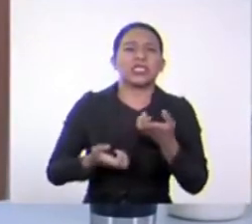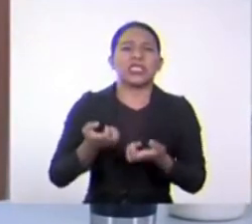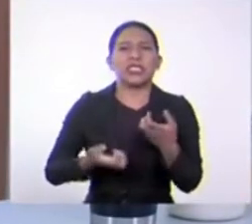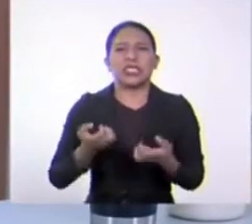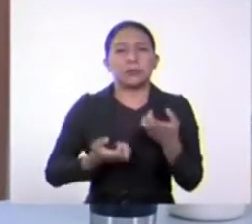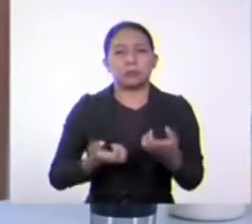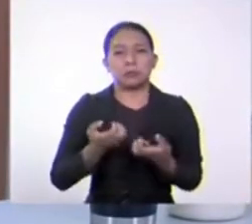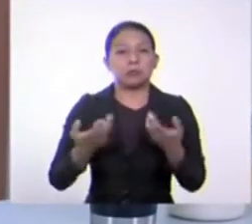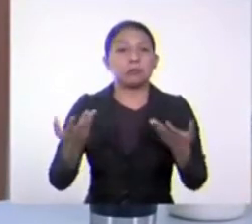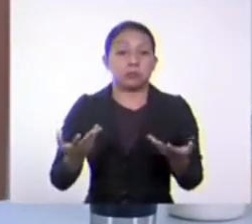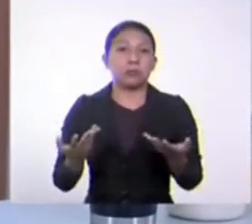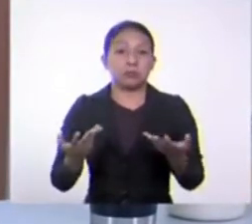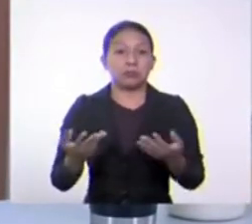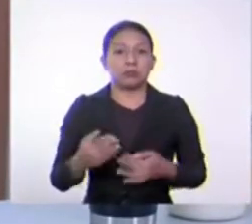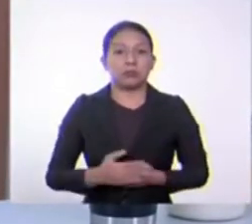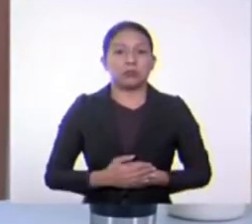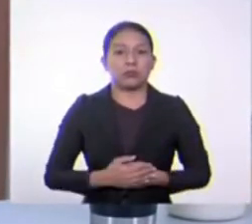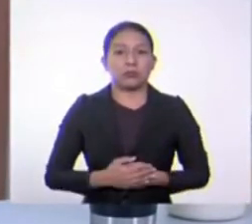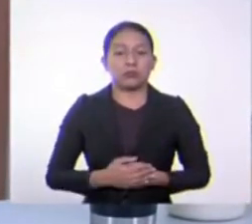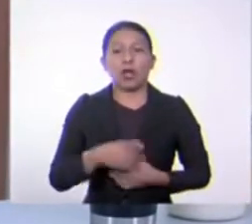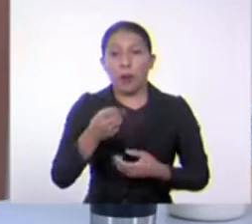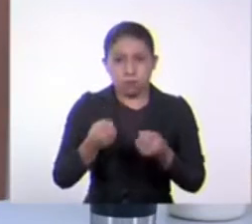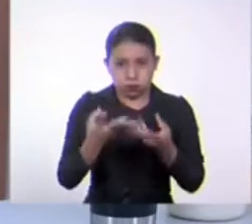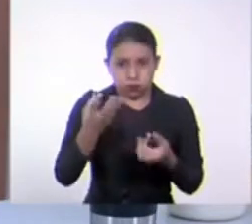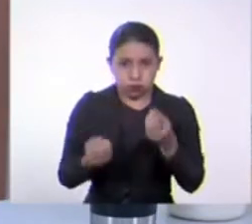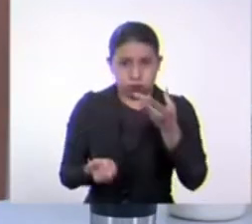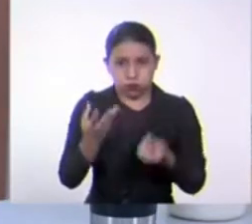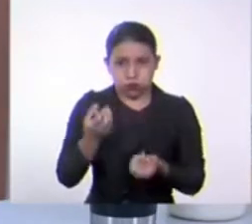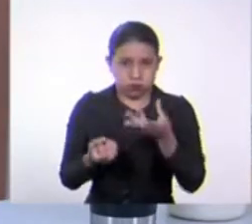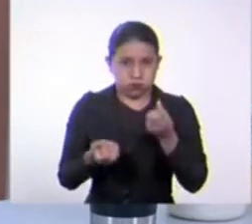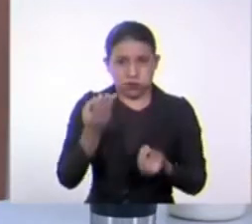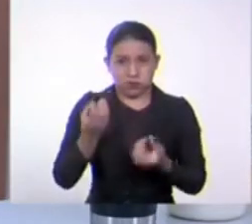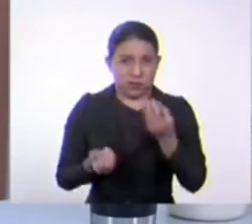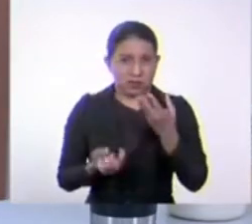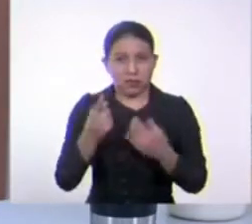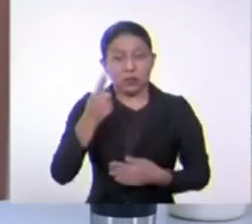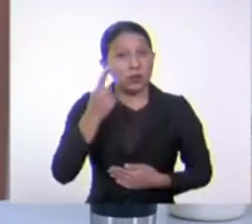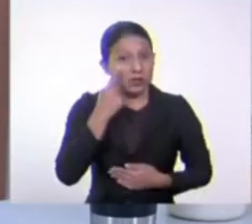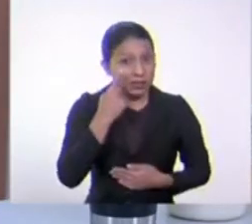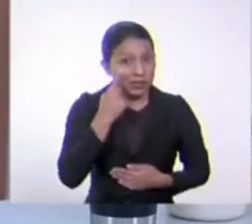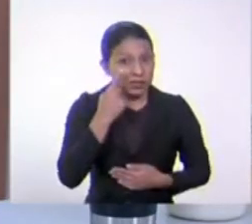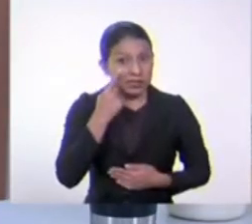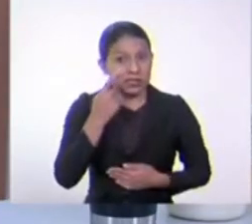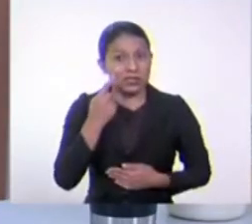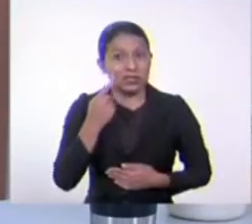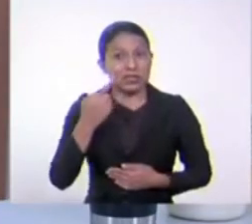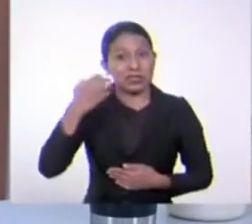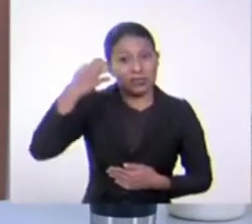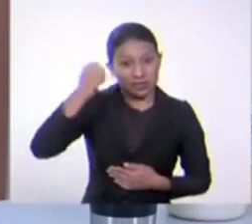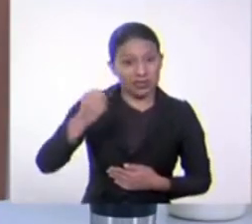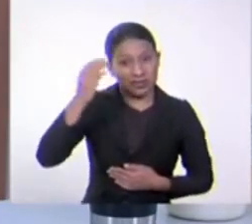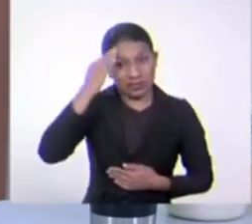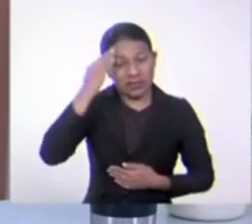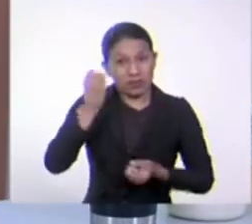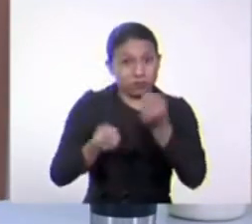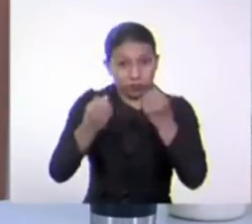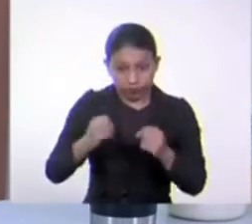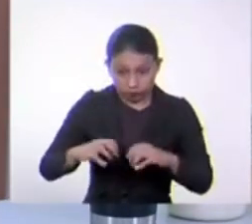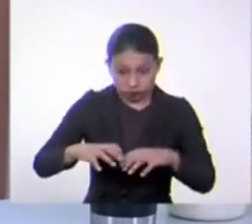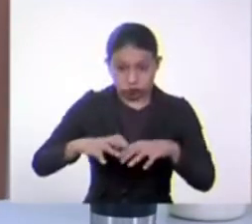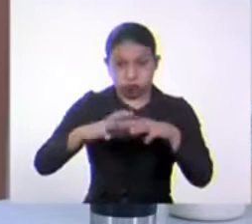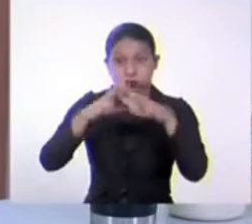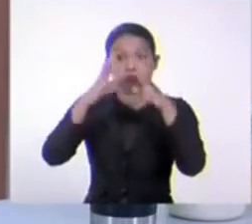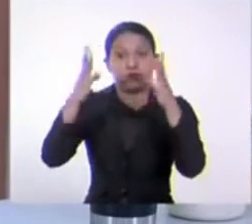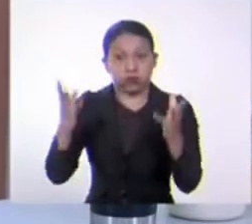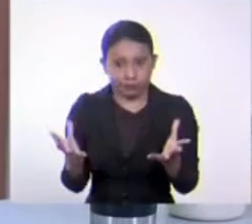quieres, puedes hacer que la leche hierva, pero de eso debes de tener cuidado. Si has servido leche antes, sabes que se puede rebalsar